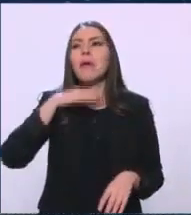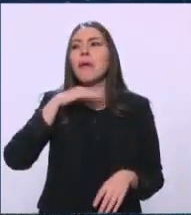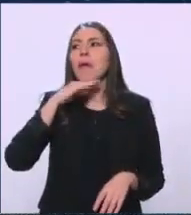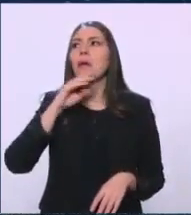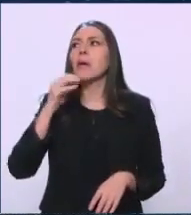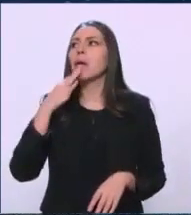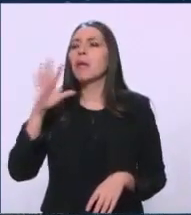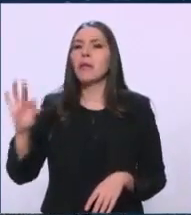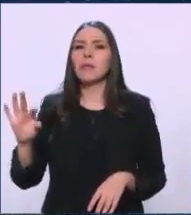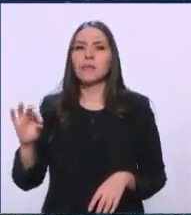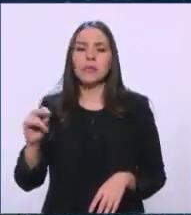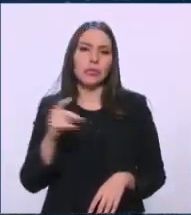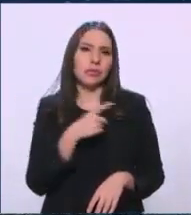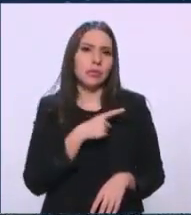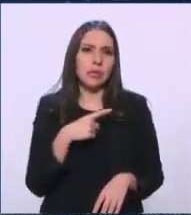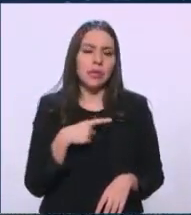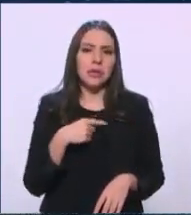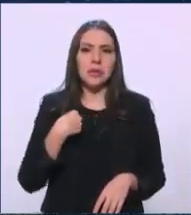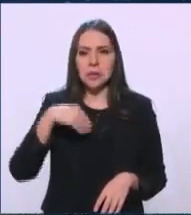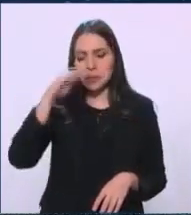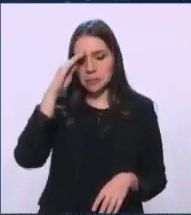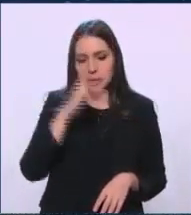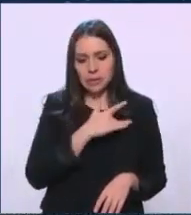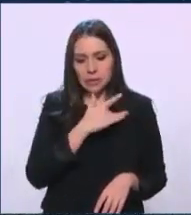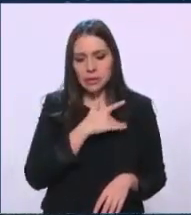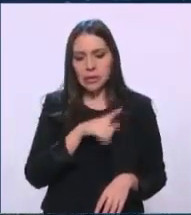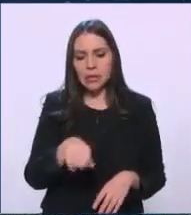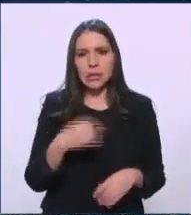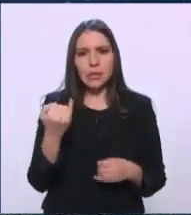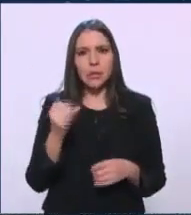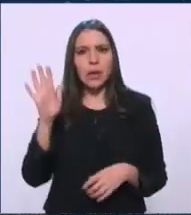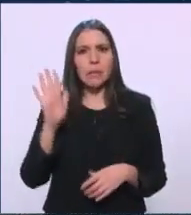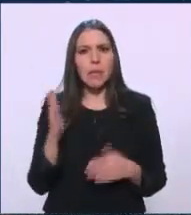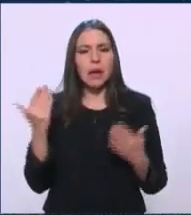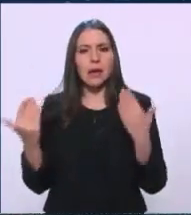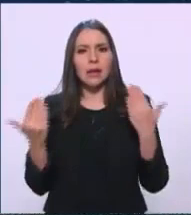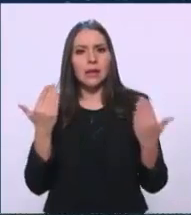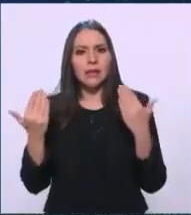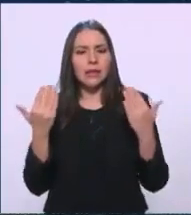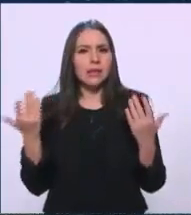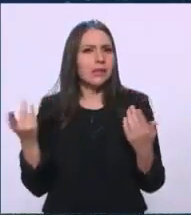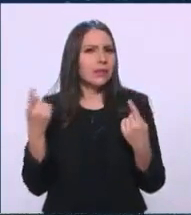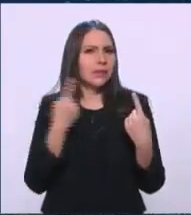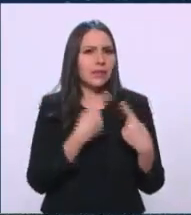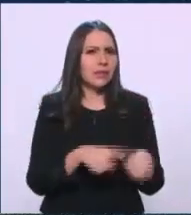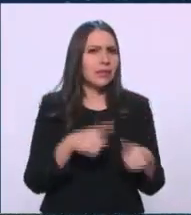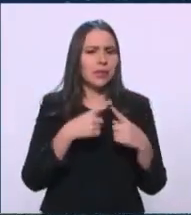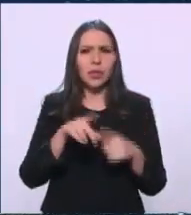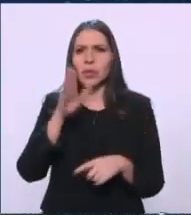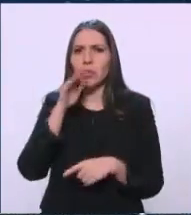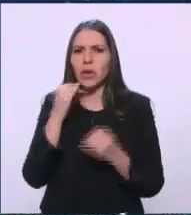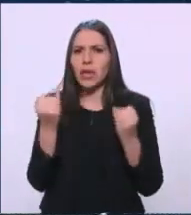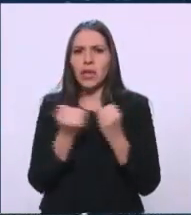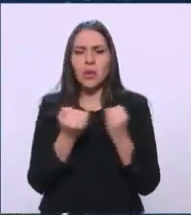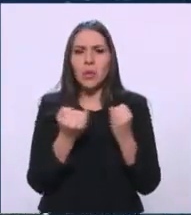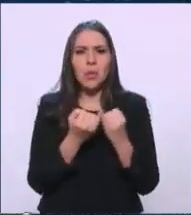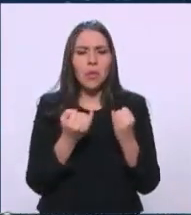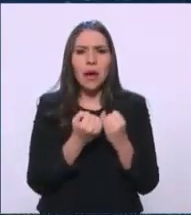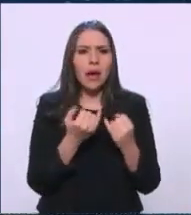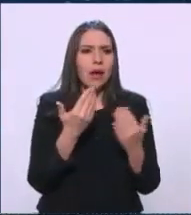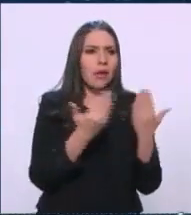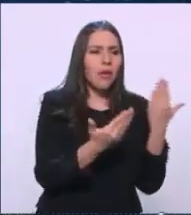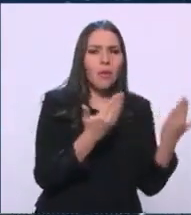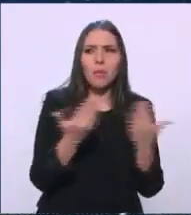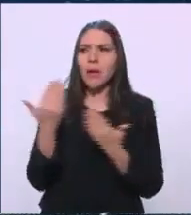creo. Creo que lo que pasa ahí es que estamos comparando peras con manzanas, toronjas con melones, no sé cómo ponerlo. O